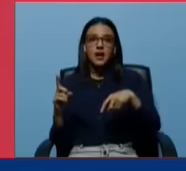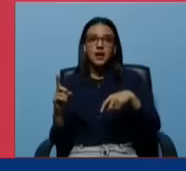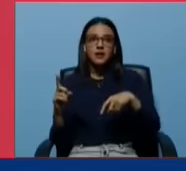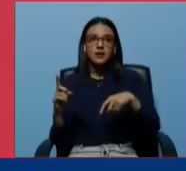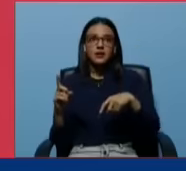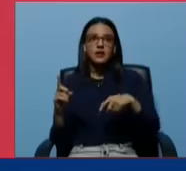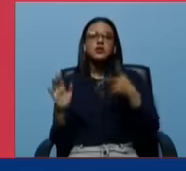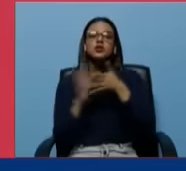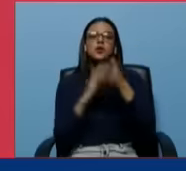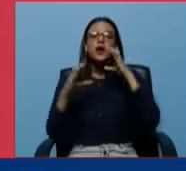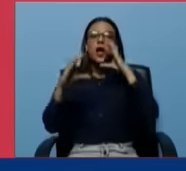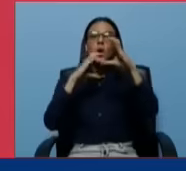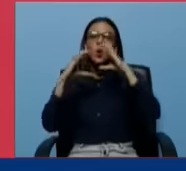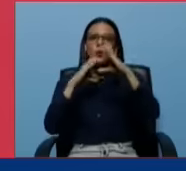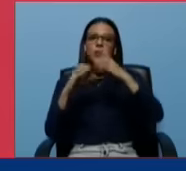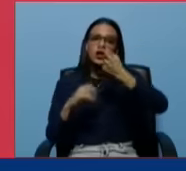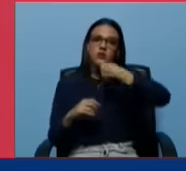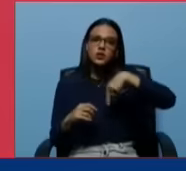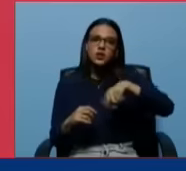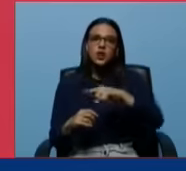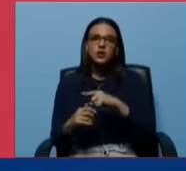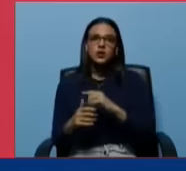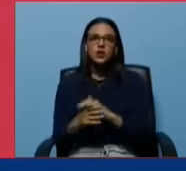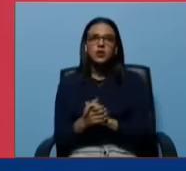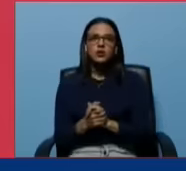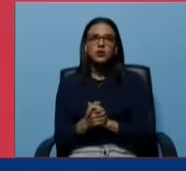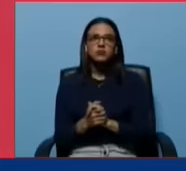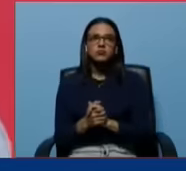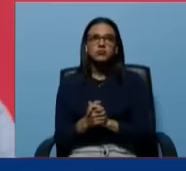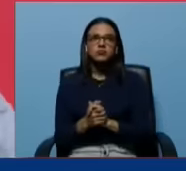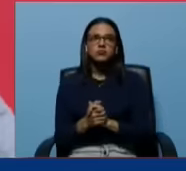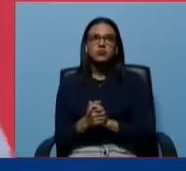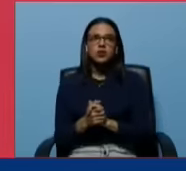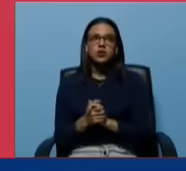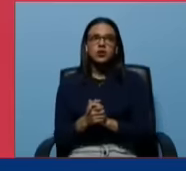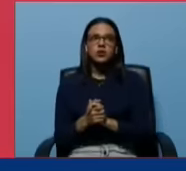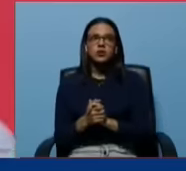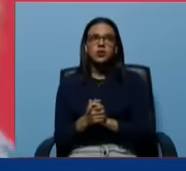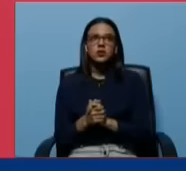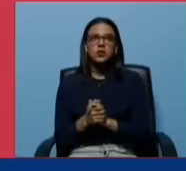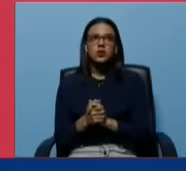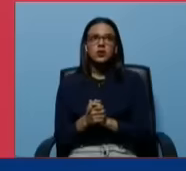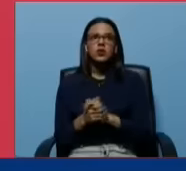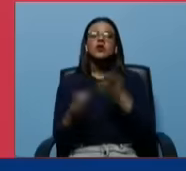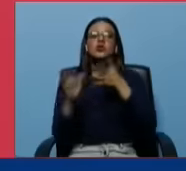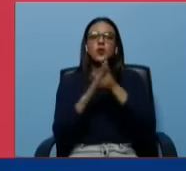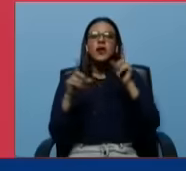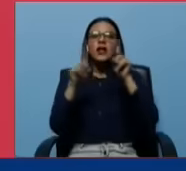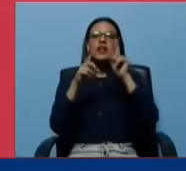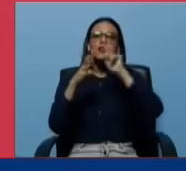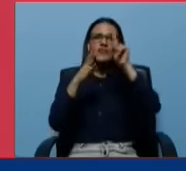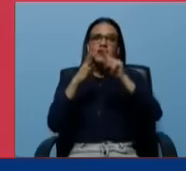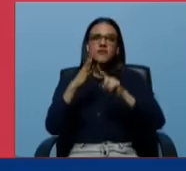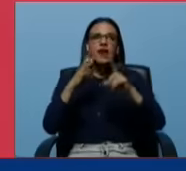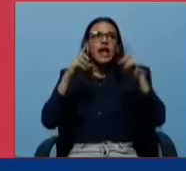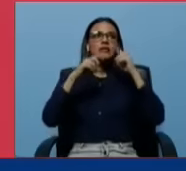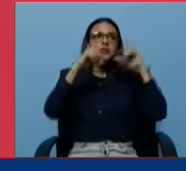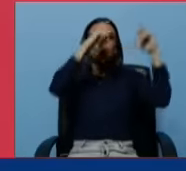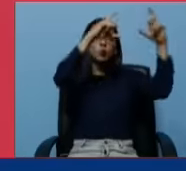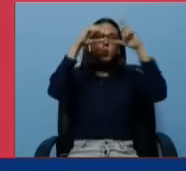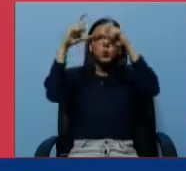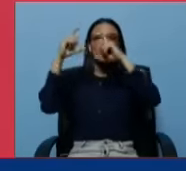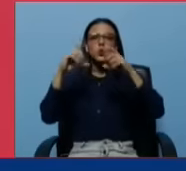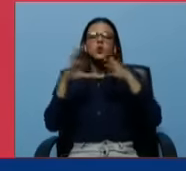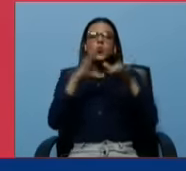comunicación alternativa. Están conectados varias decenas de youtubers por